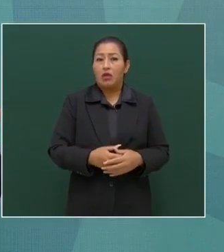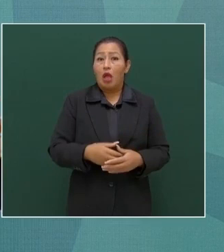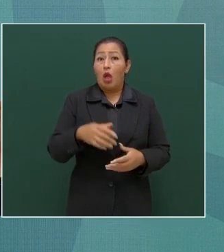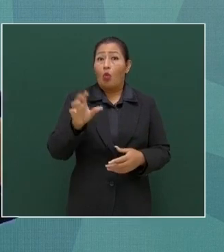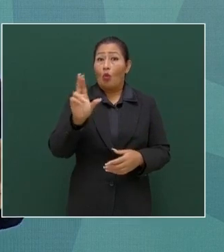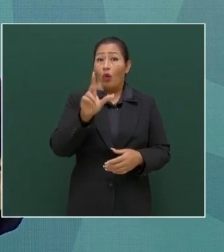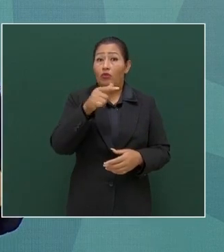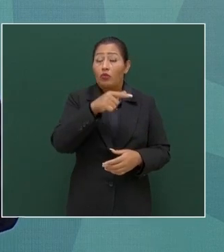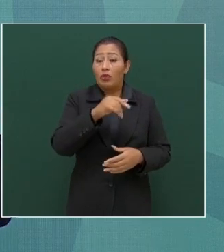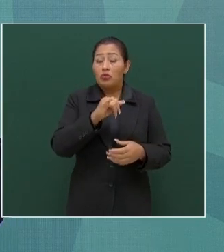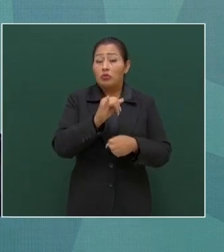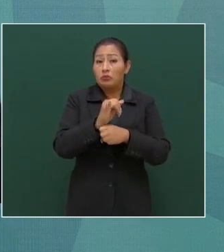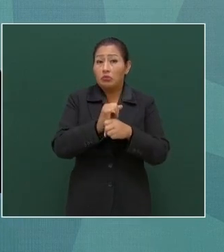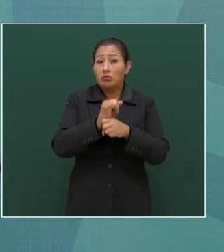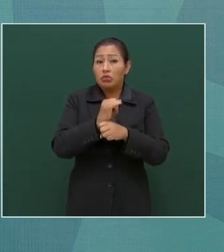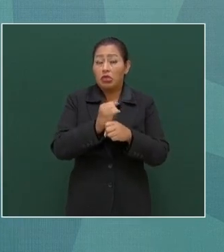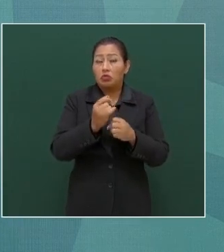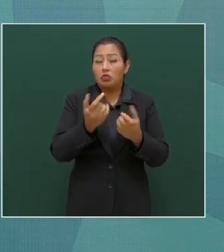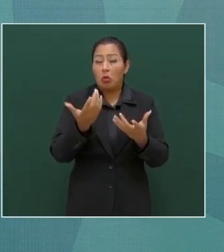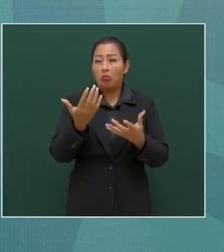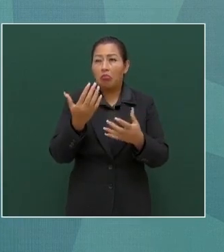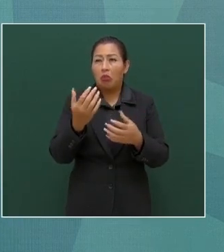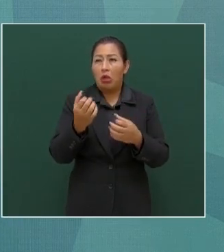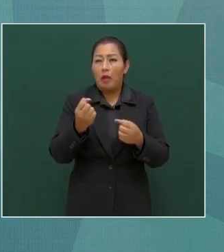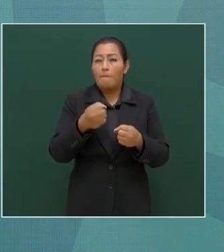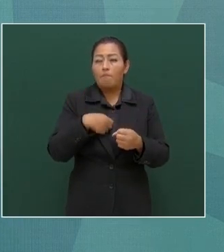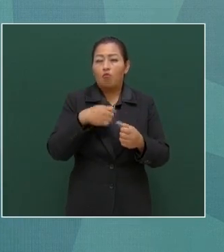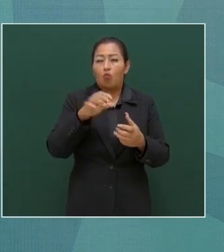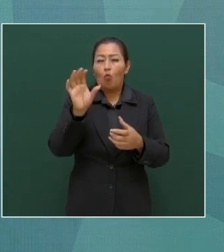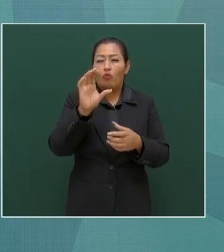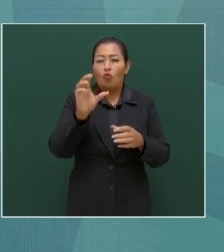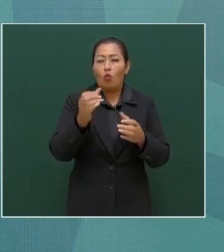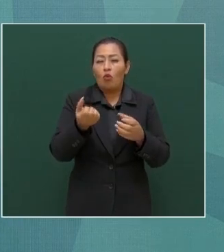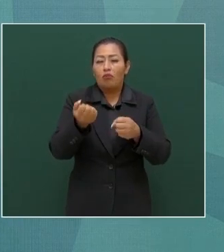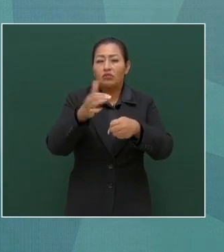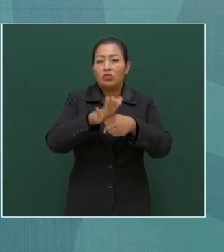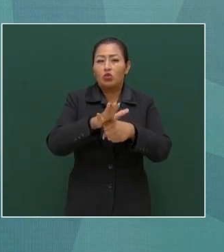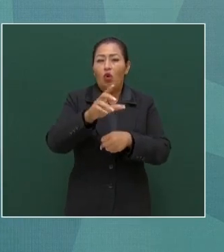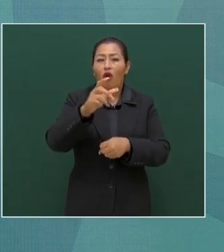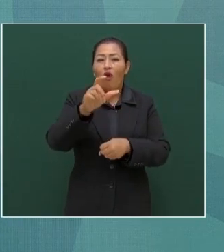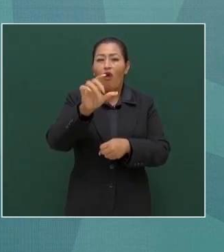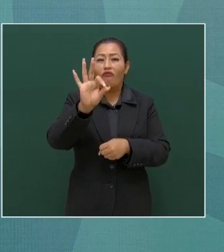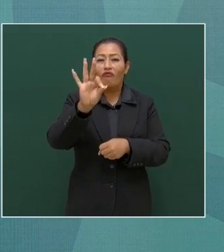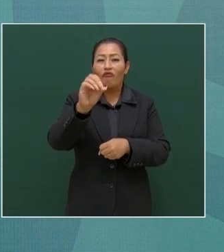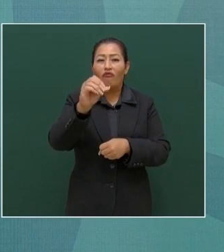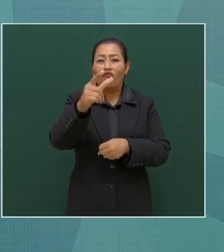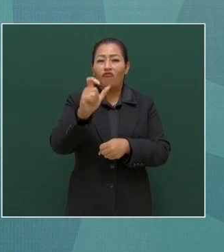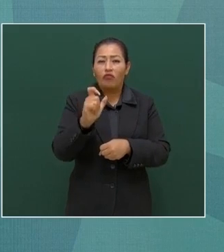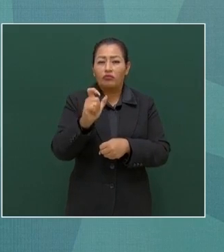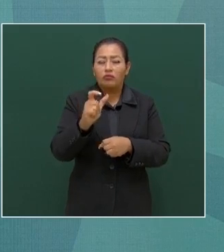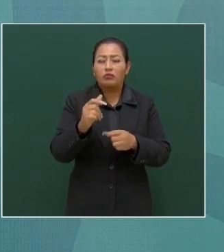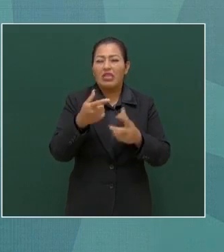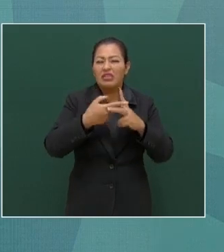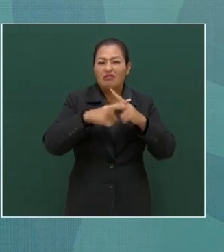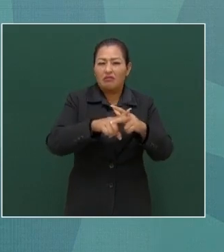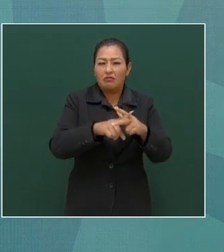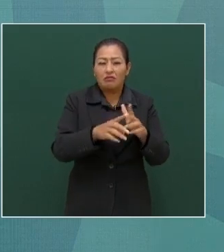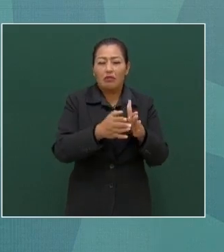inicia en la época de Fox, porque para no